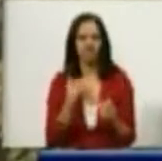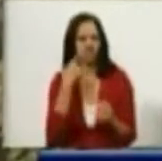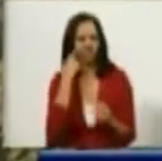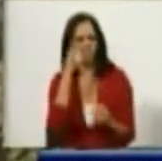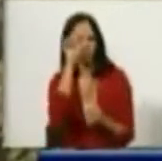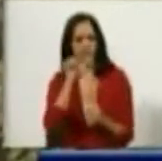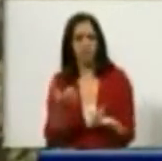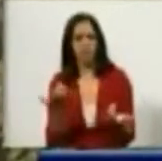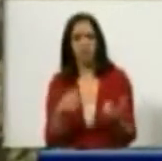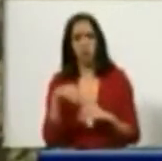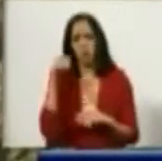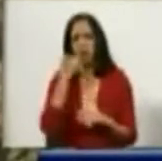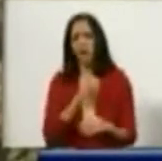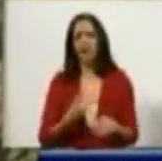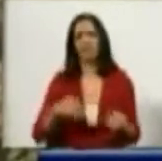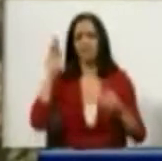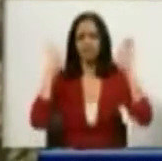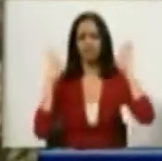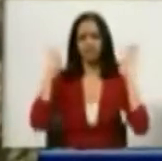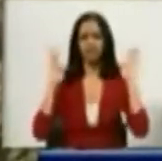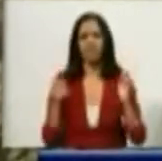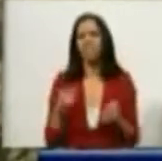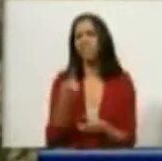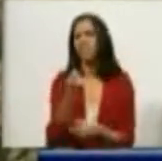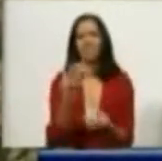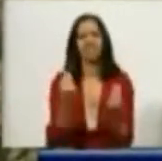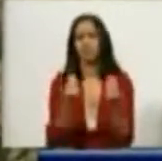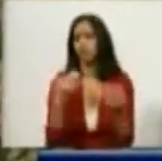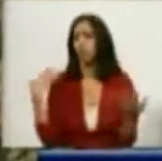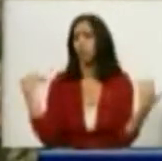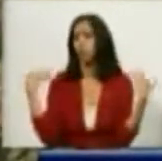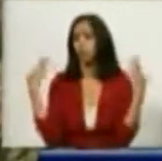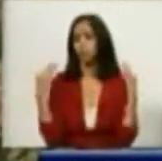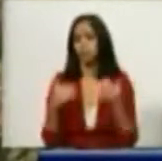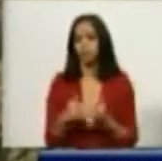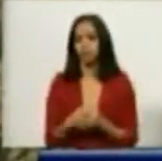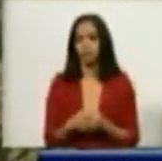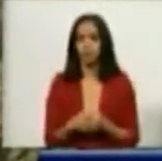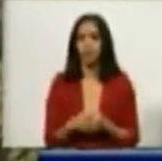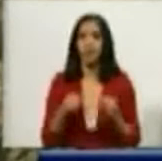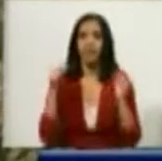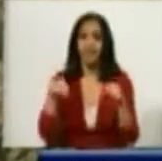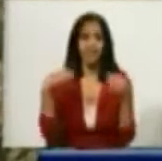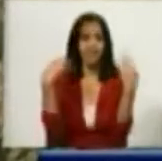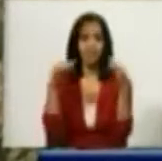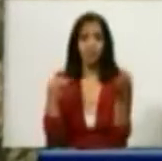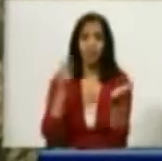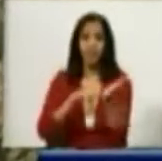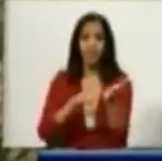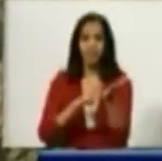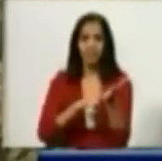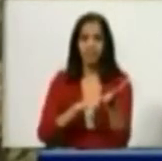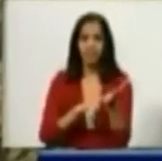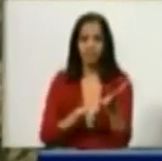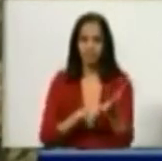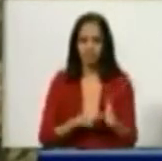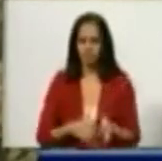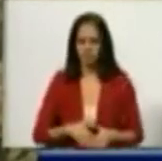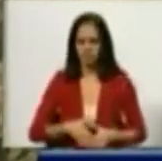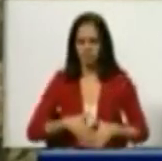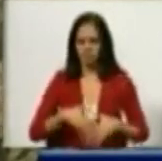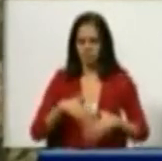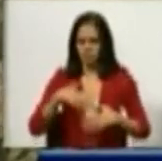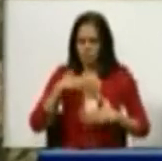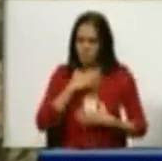como candidata presidencial y que le faltaba mucho para eso esta simple verdad afectó mucho el humor el